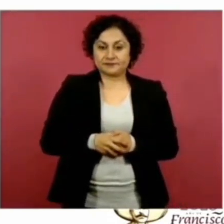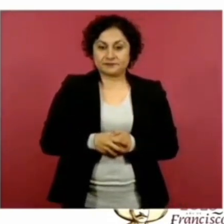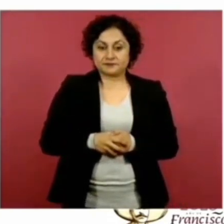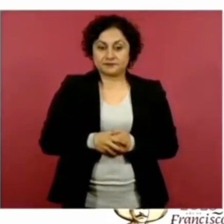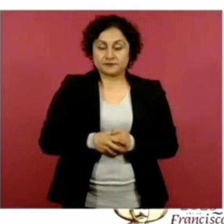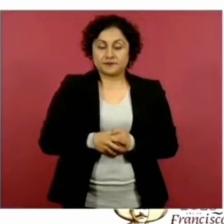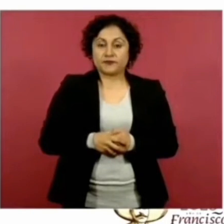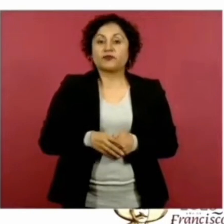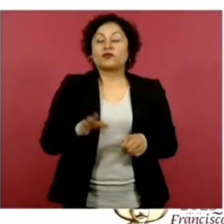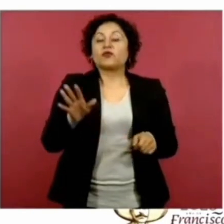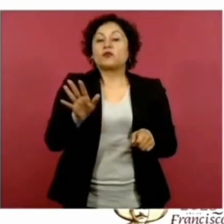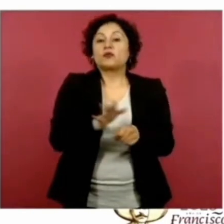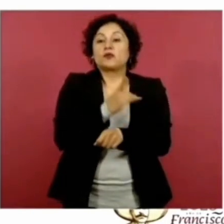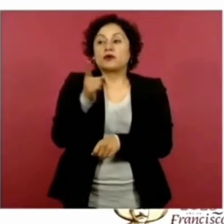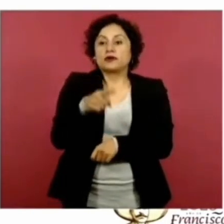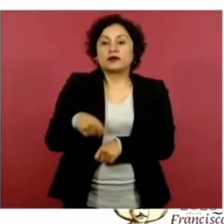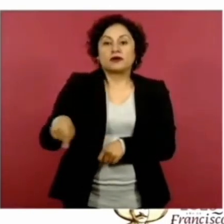porque quisieran